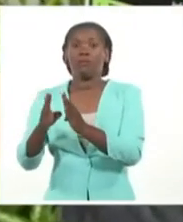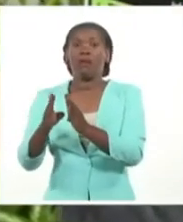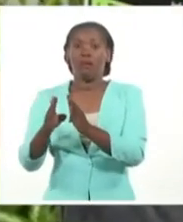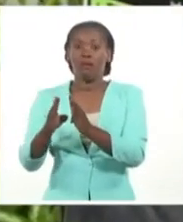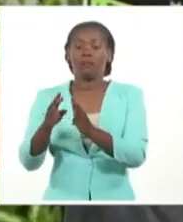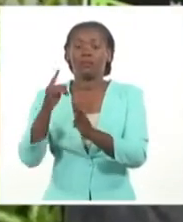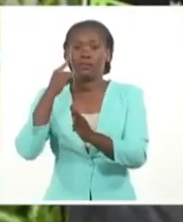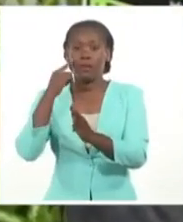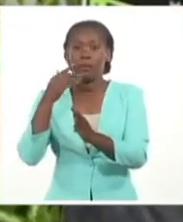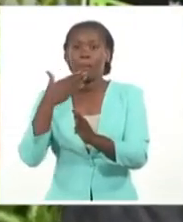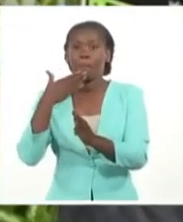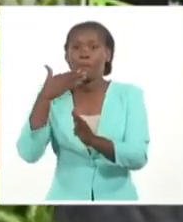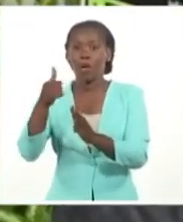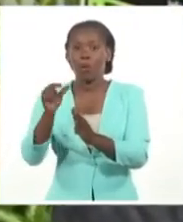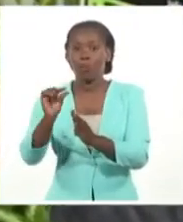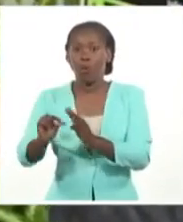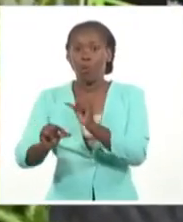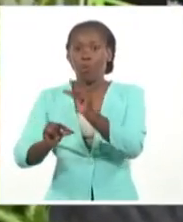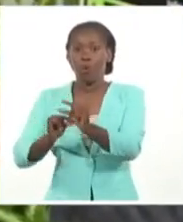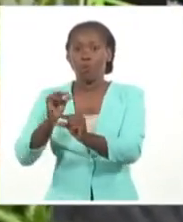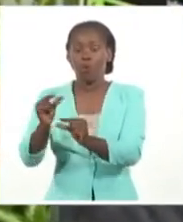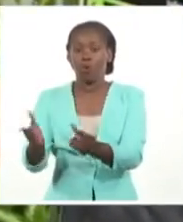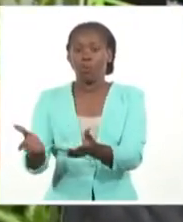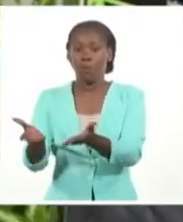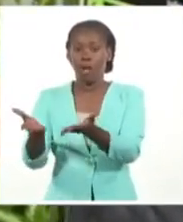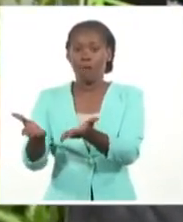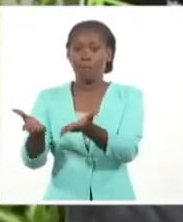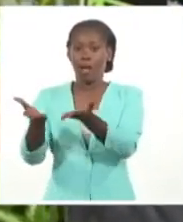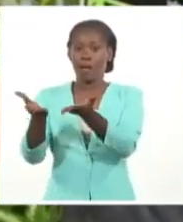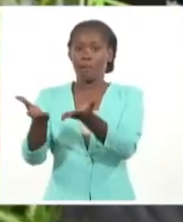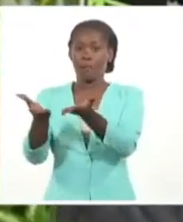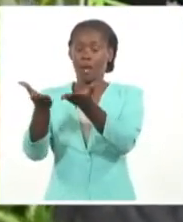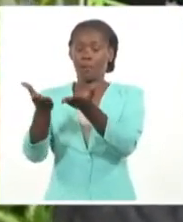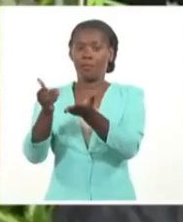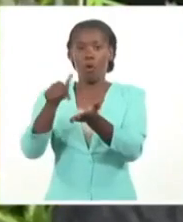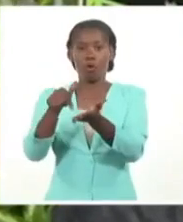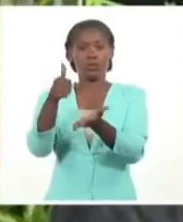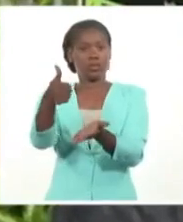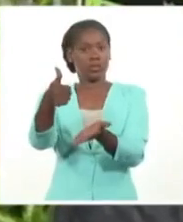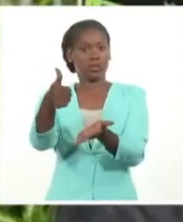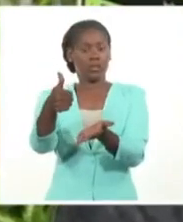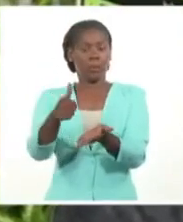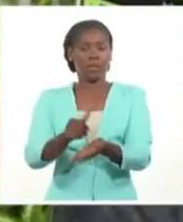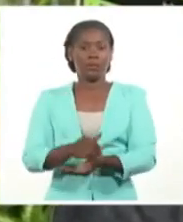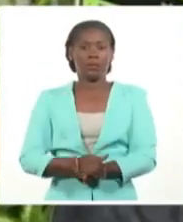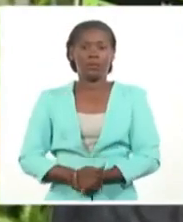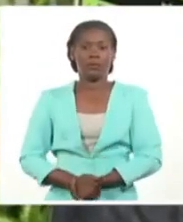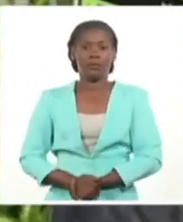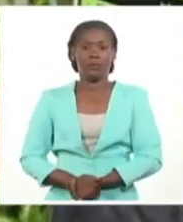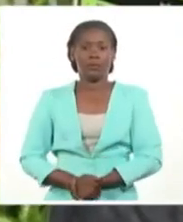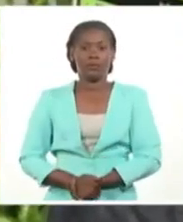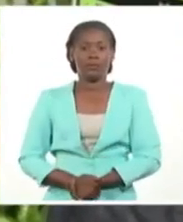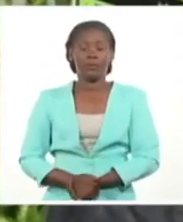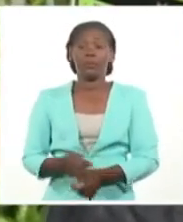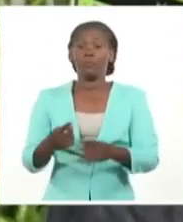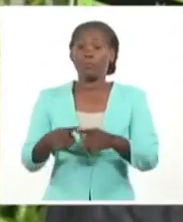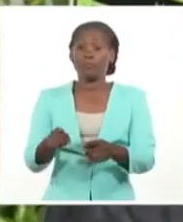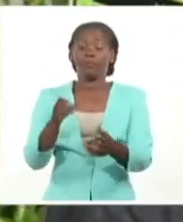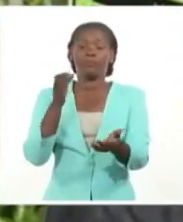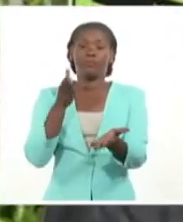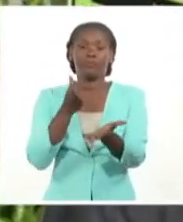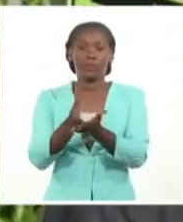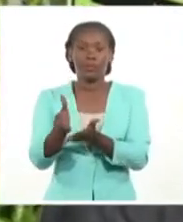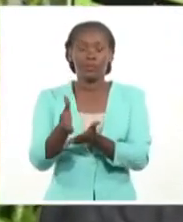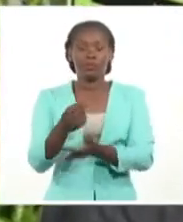frutos en la evolución del paciente en el día de hoy. Y por tanto, se comienza a